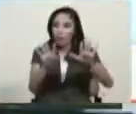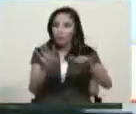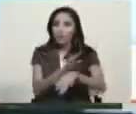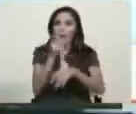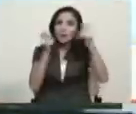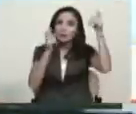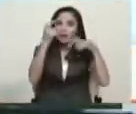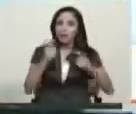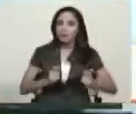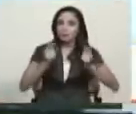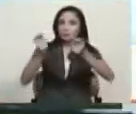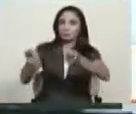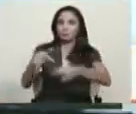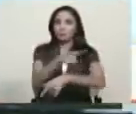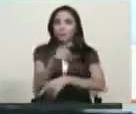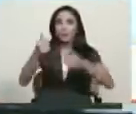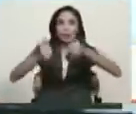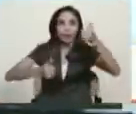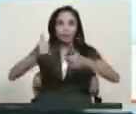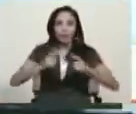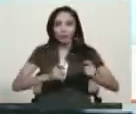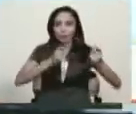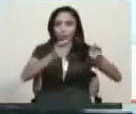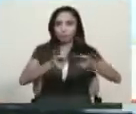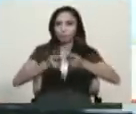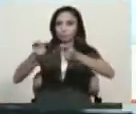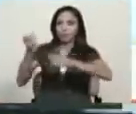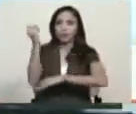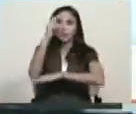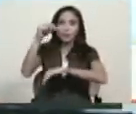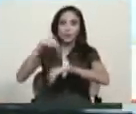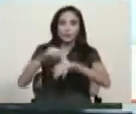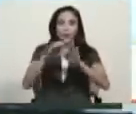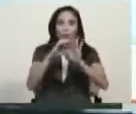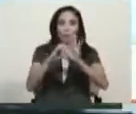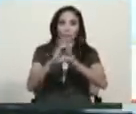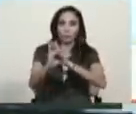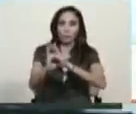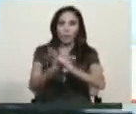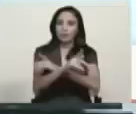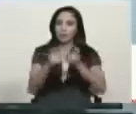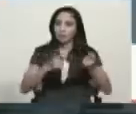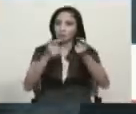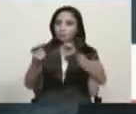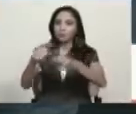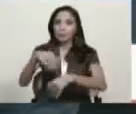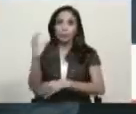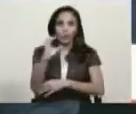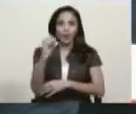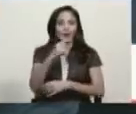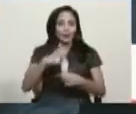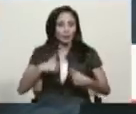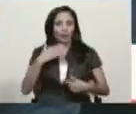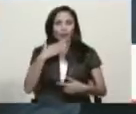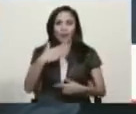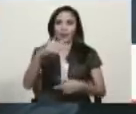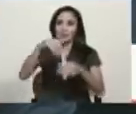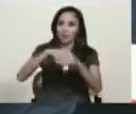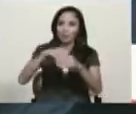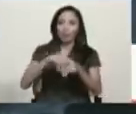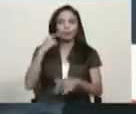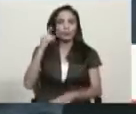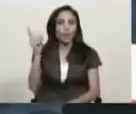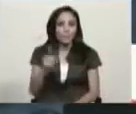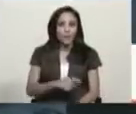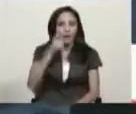a mí como candidato a la Asamblea Nacional Constituyente por Caracas, y fui constituyente gracias al voto popular de la